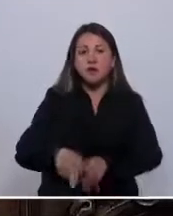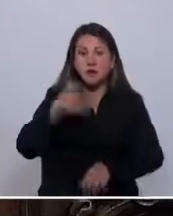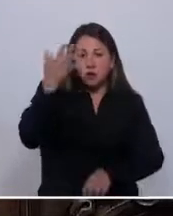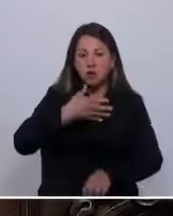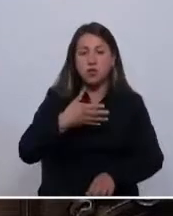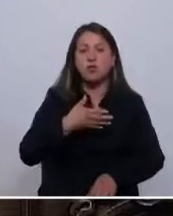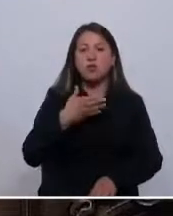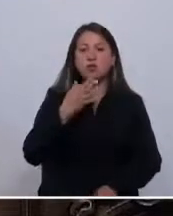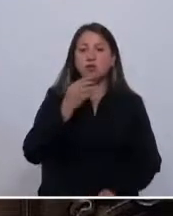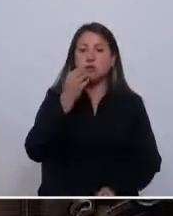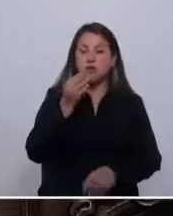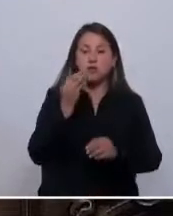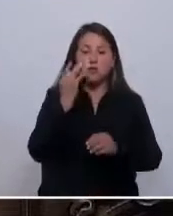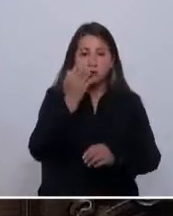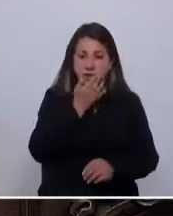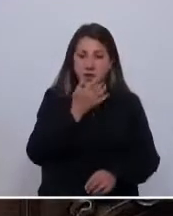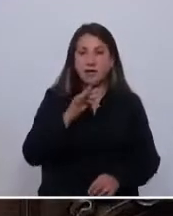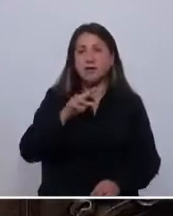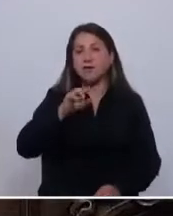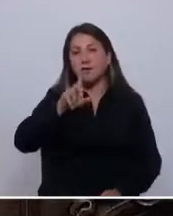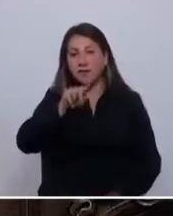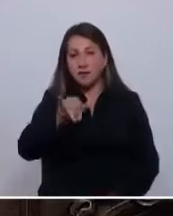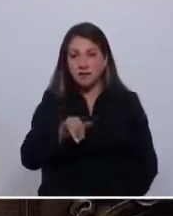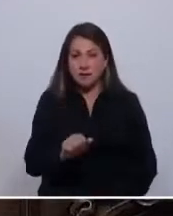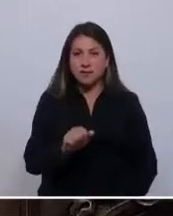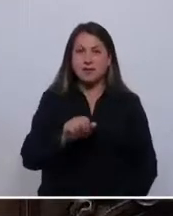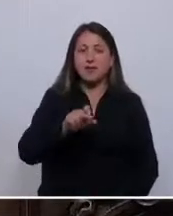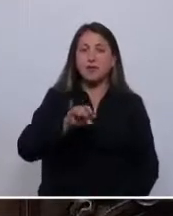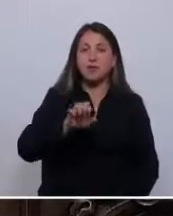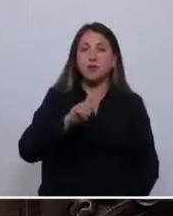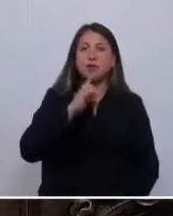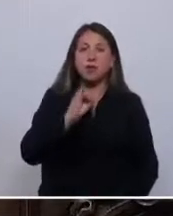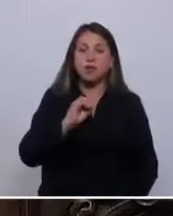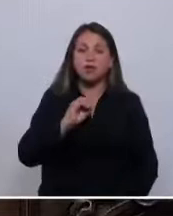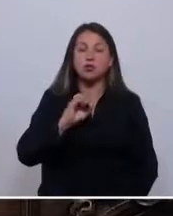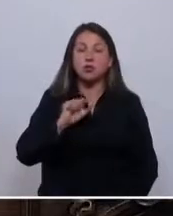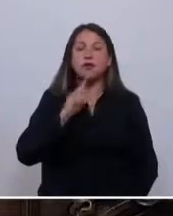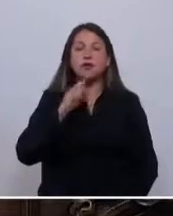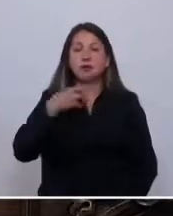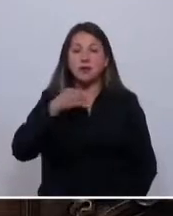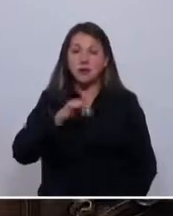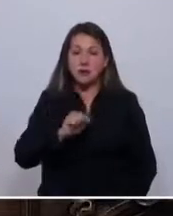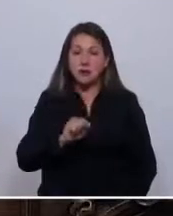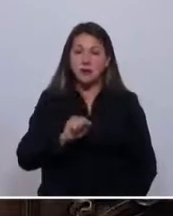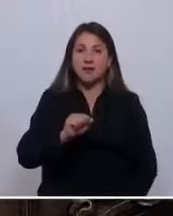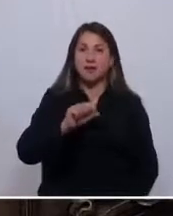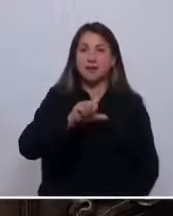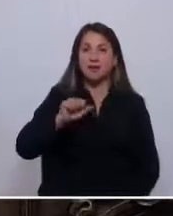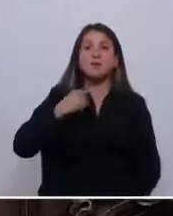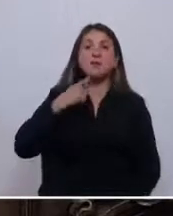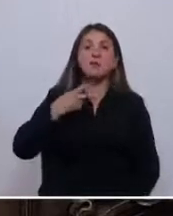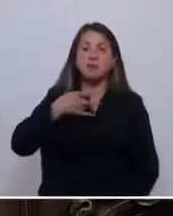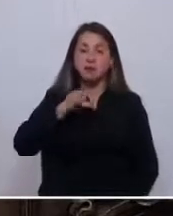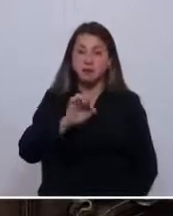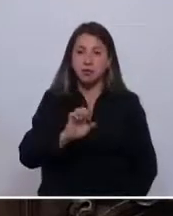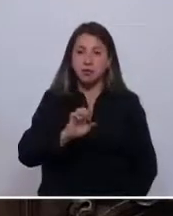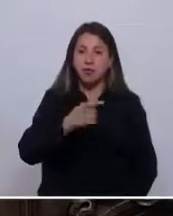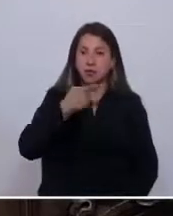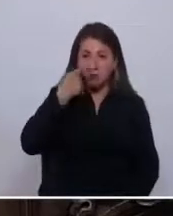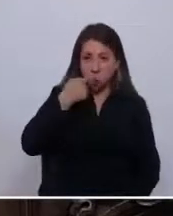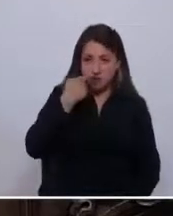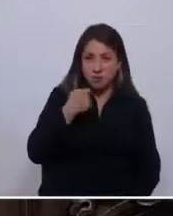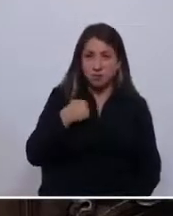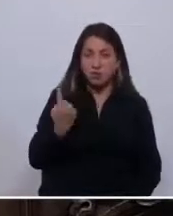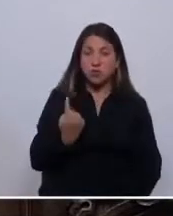Frutillar, Fresia, Los Muermos, Puerto Octay, Llanquihue y Puerto Varas. Vengo